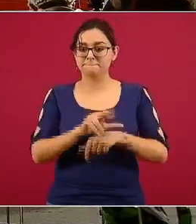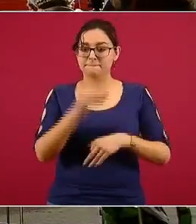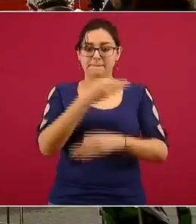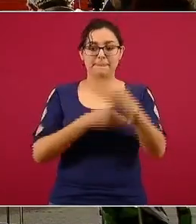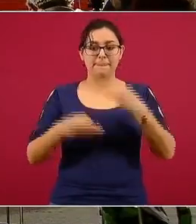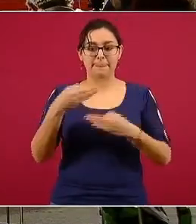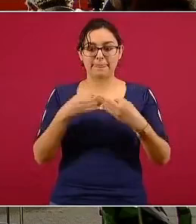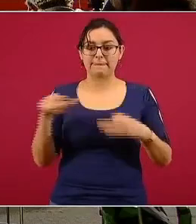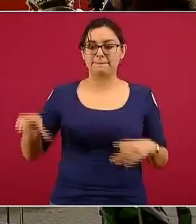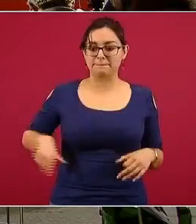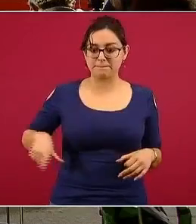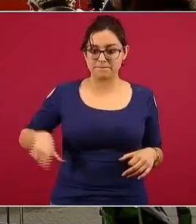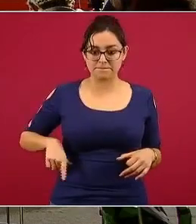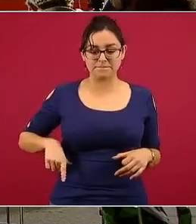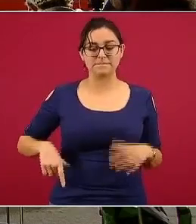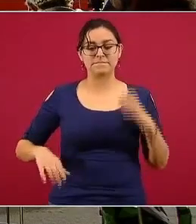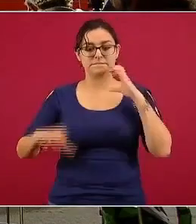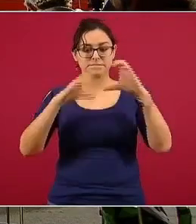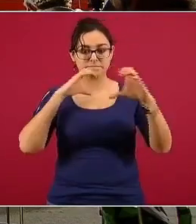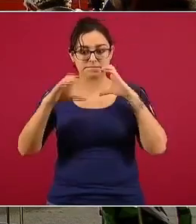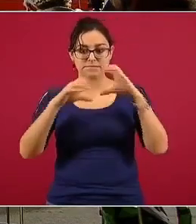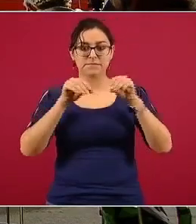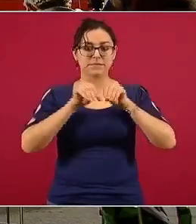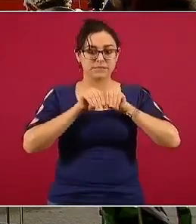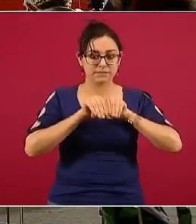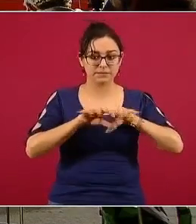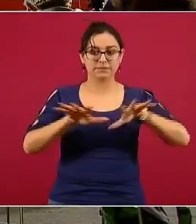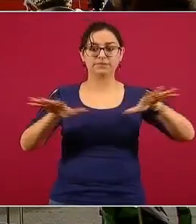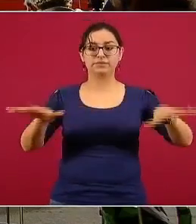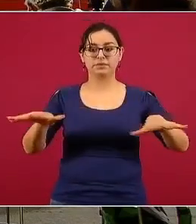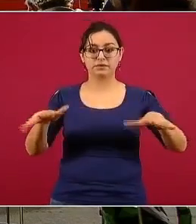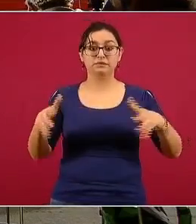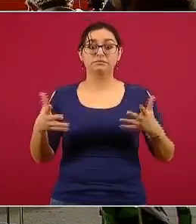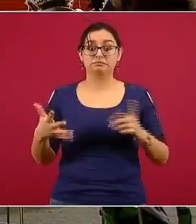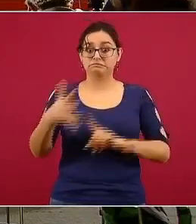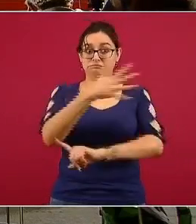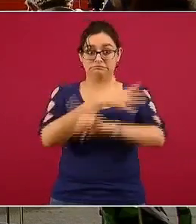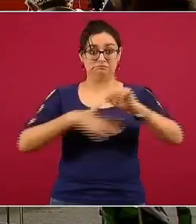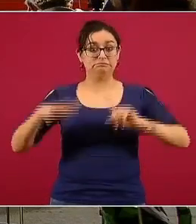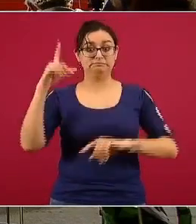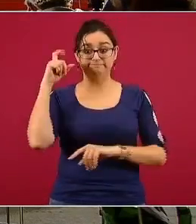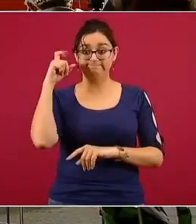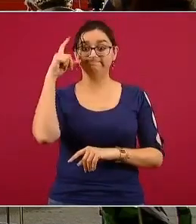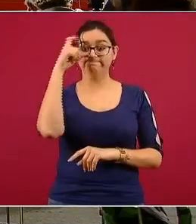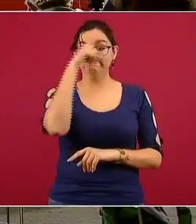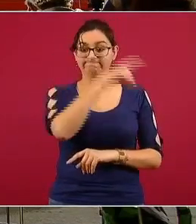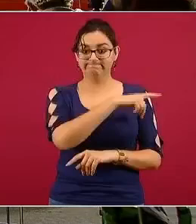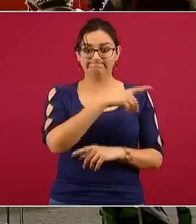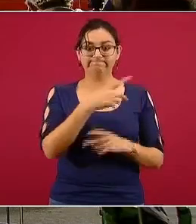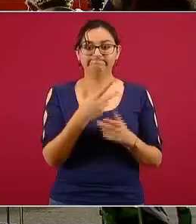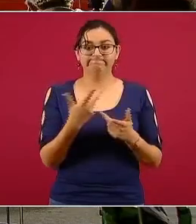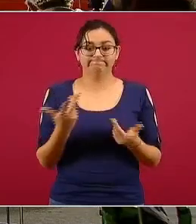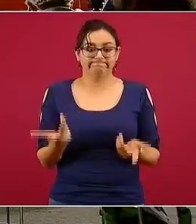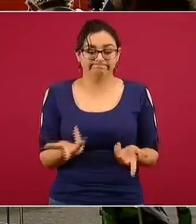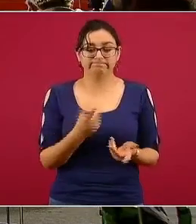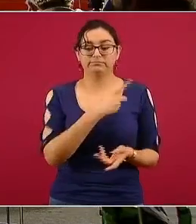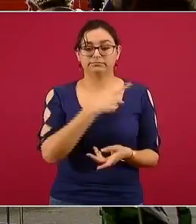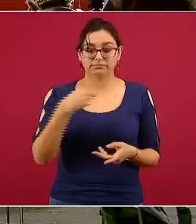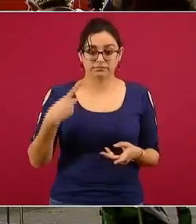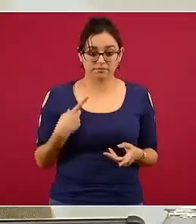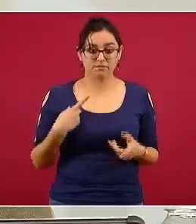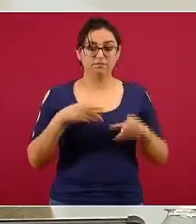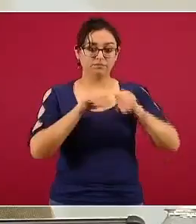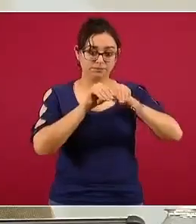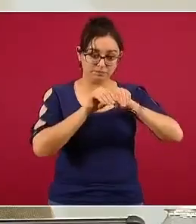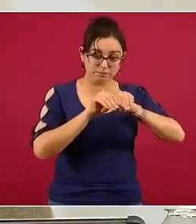gobierno, de comunicación en un escenario complejo. Por un lado tienes que comunicar mensajes